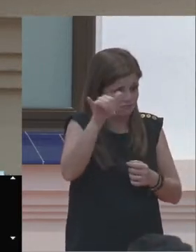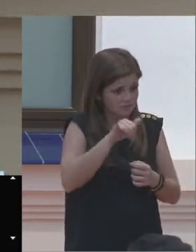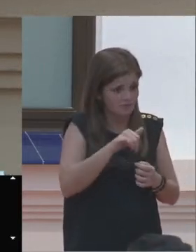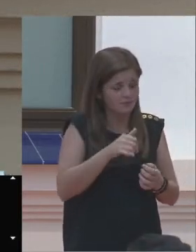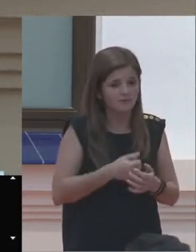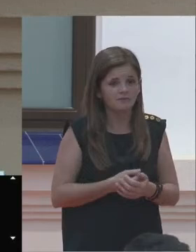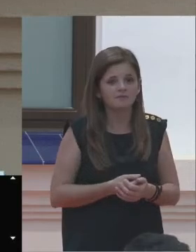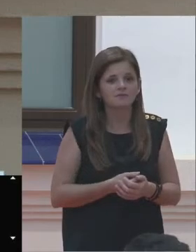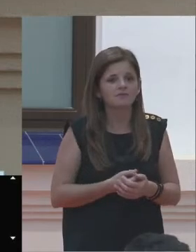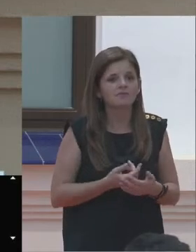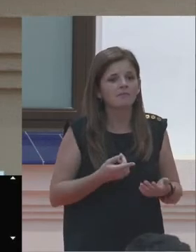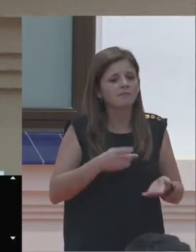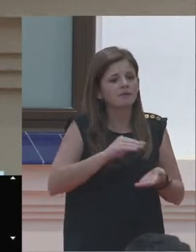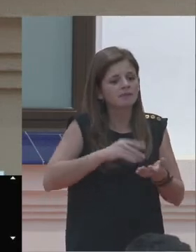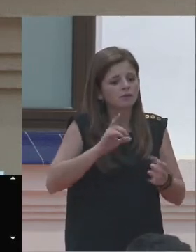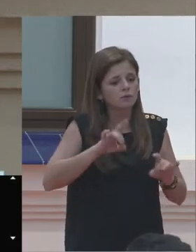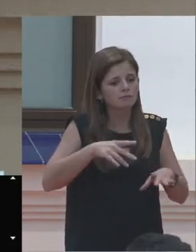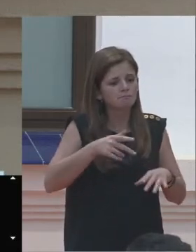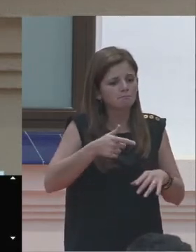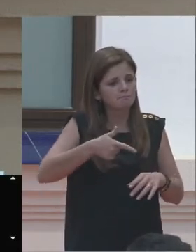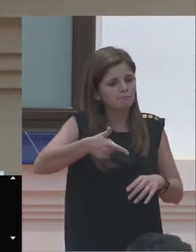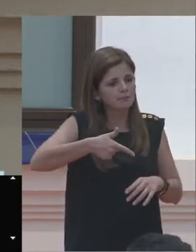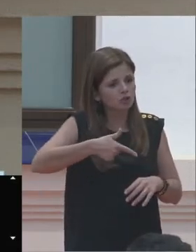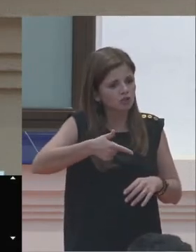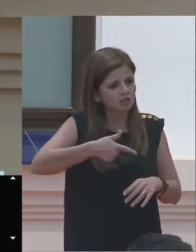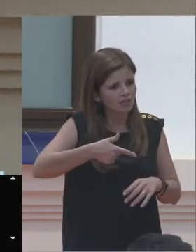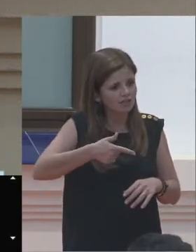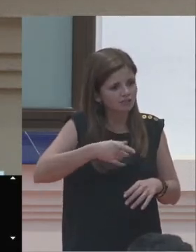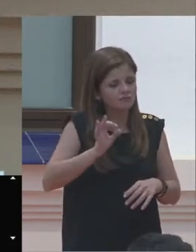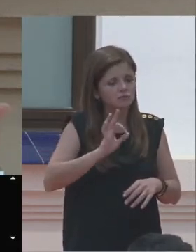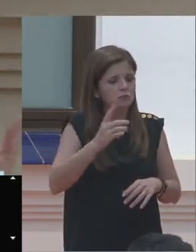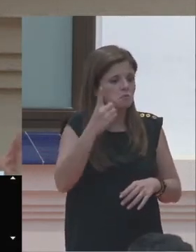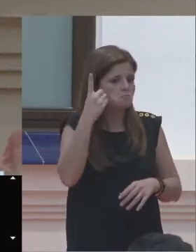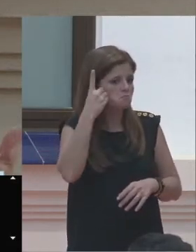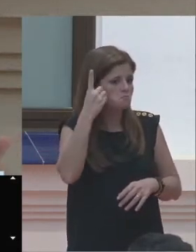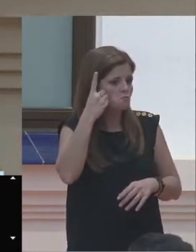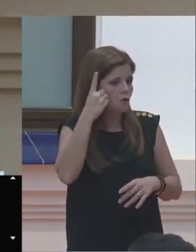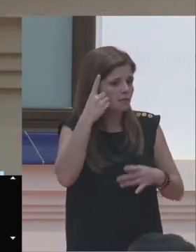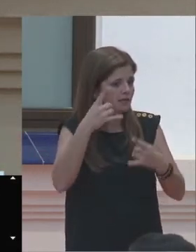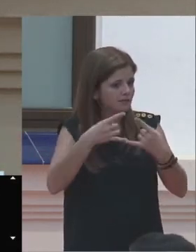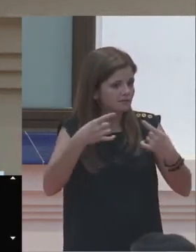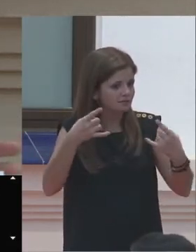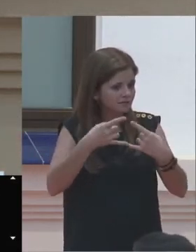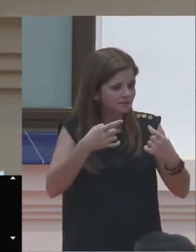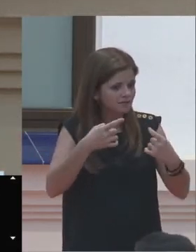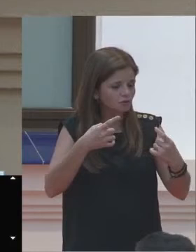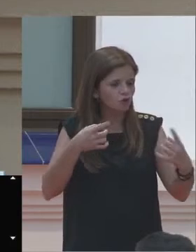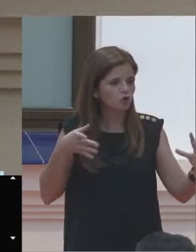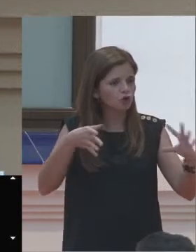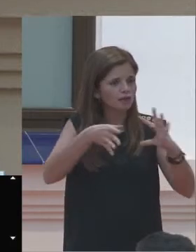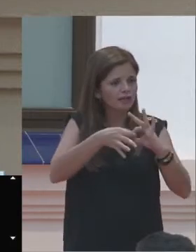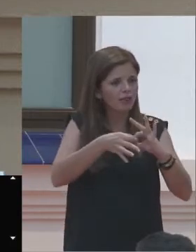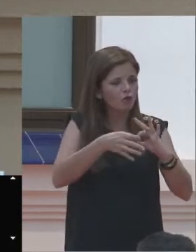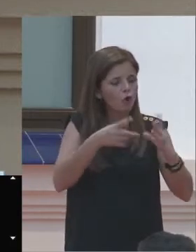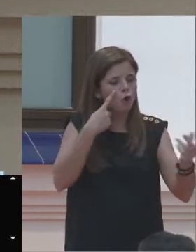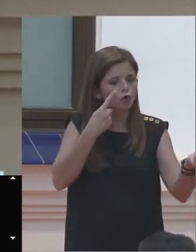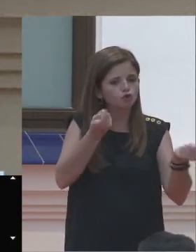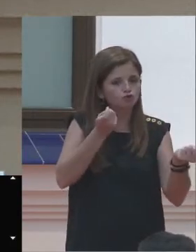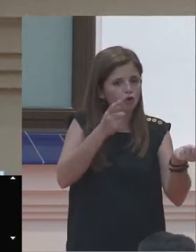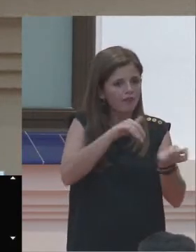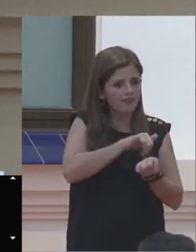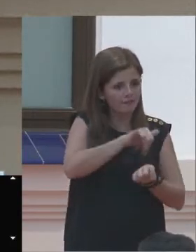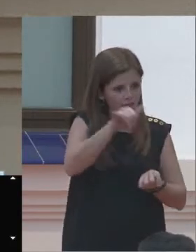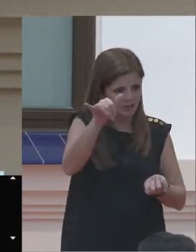induce con una pistola, puede ser cualquier terminal móvil, conectado a nuestro sistema de control de vuelos, y se induce con